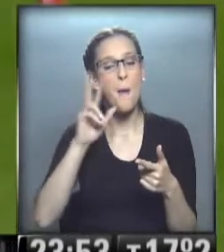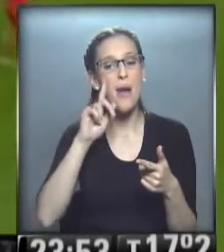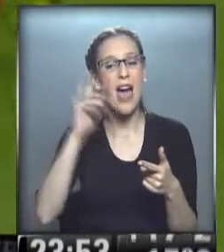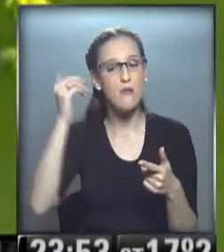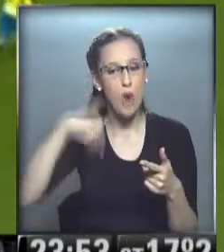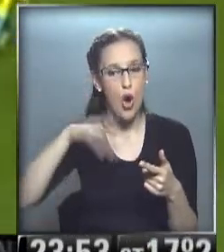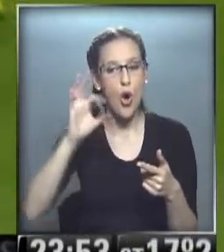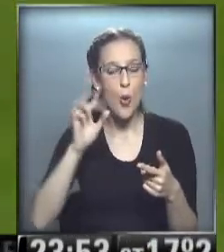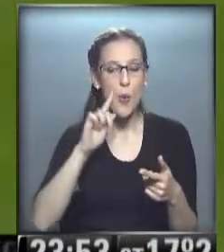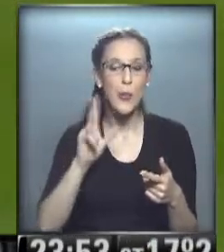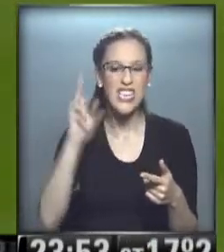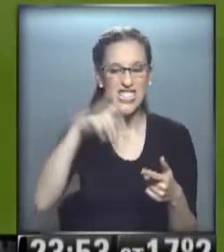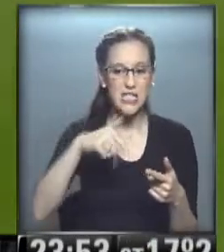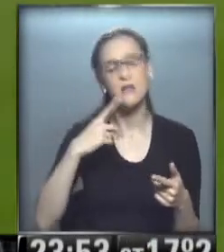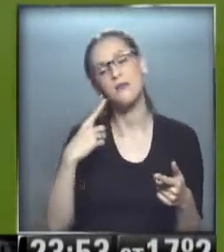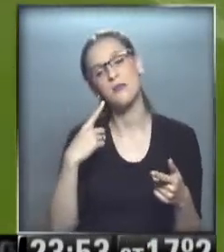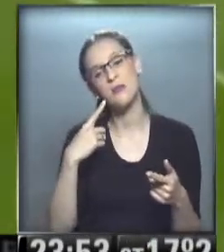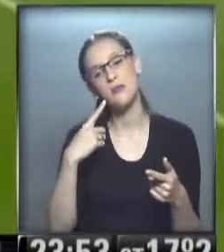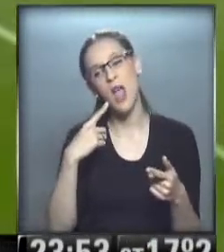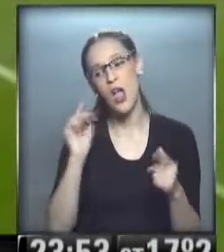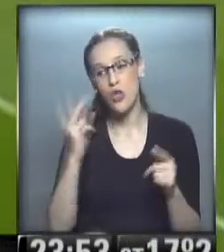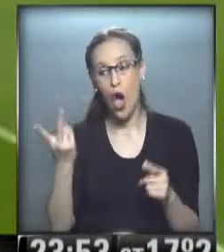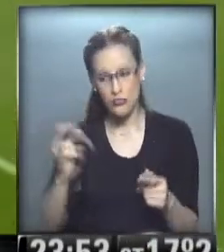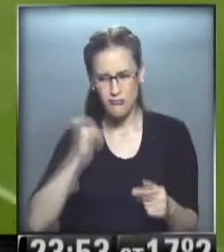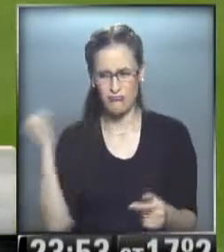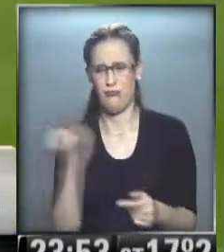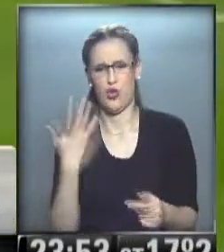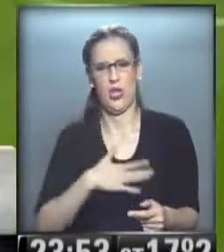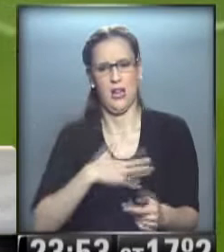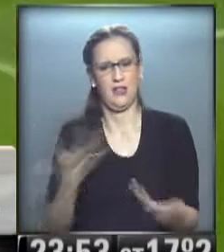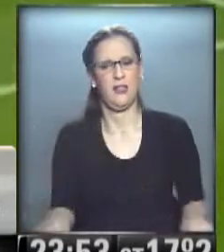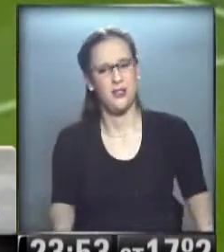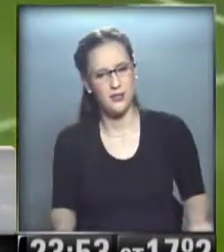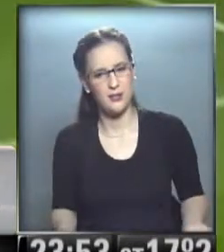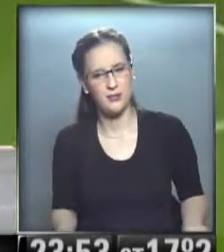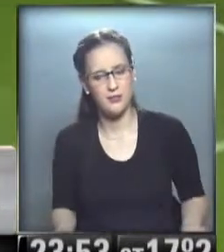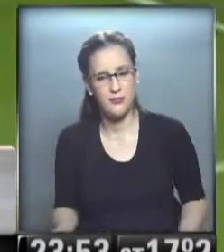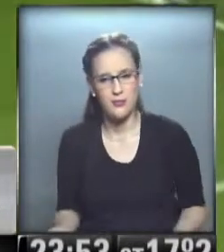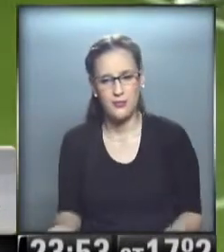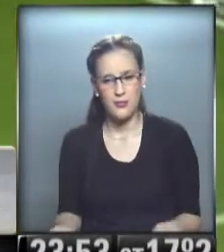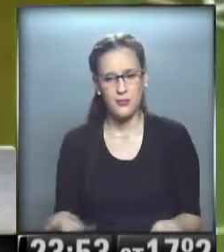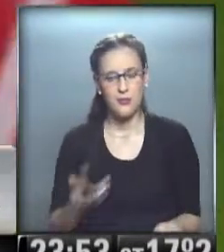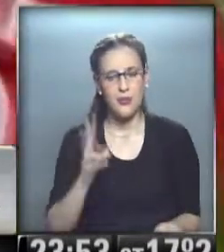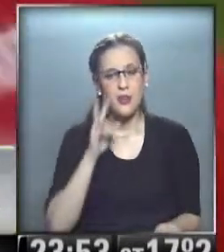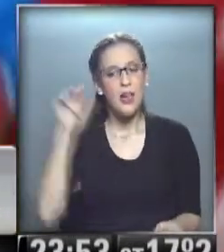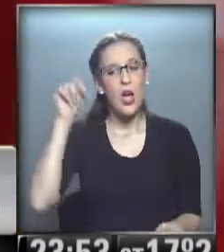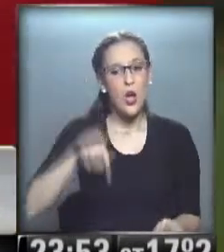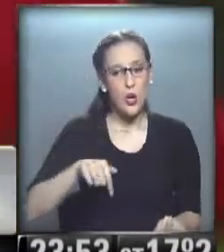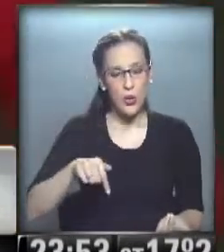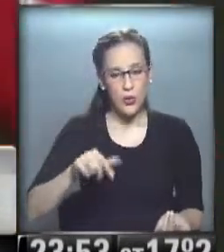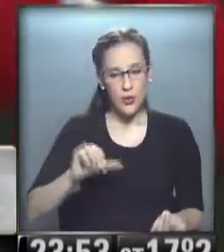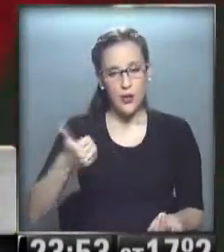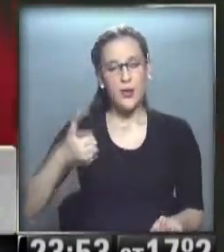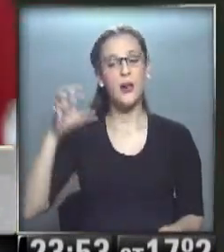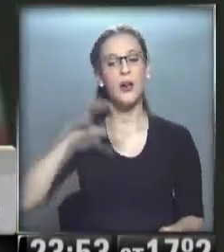dos grandes jugadores, pero además de dos egos muy grandes. Fíjense. Pumba. Festejos en la jornada de hoy. Había ganado Portugal 1-0 en